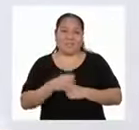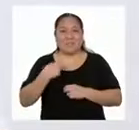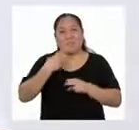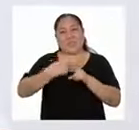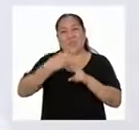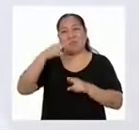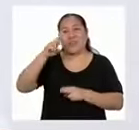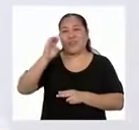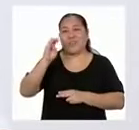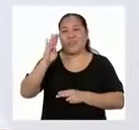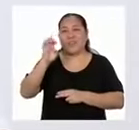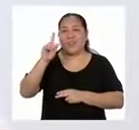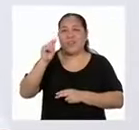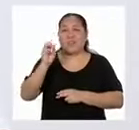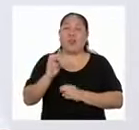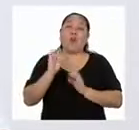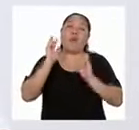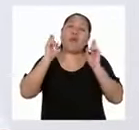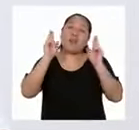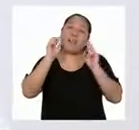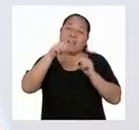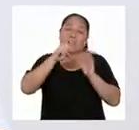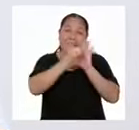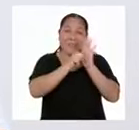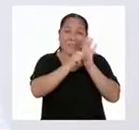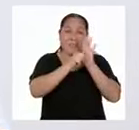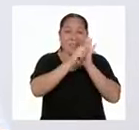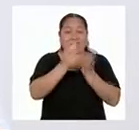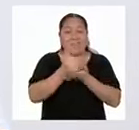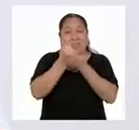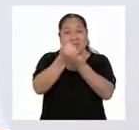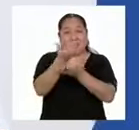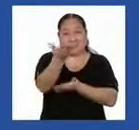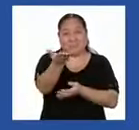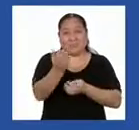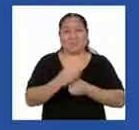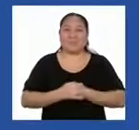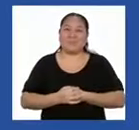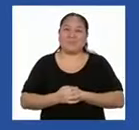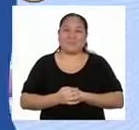Roberto Brañez y espero que este video haya sido de mucha ayuda para ti.